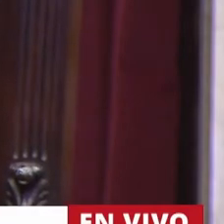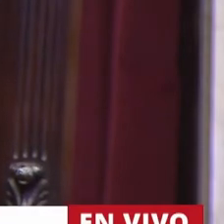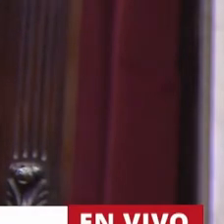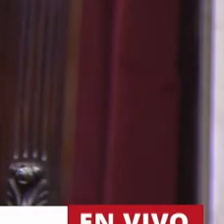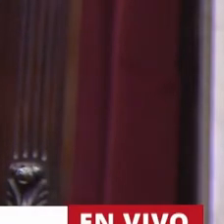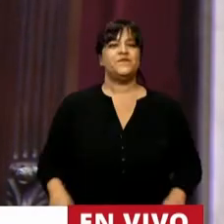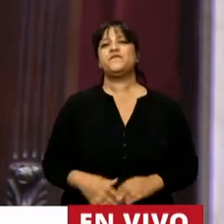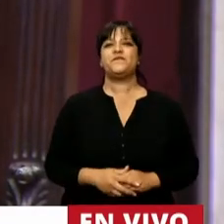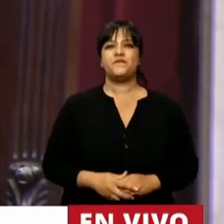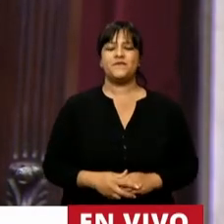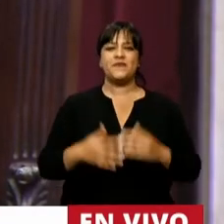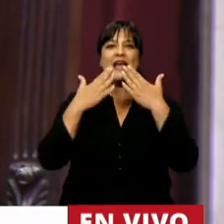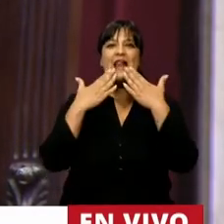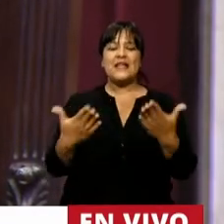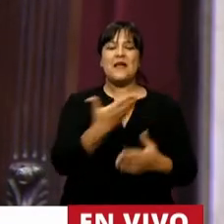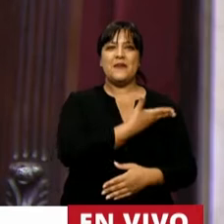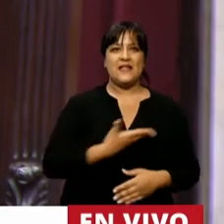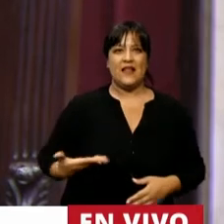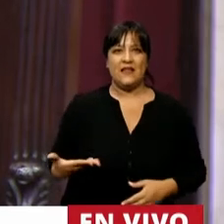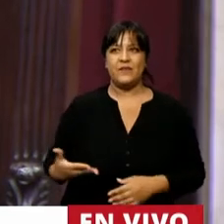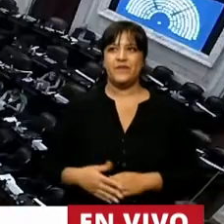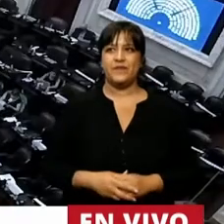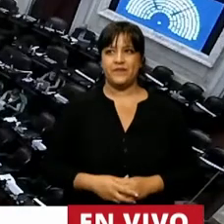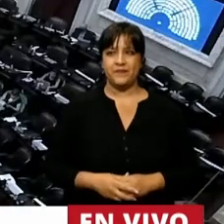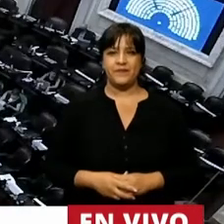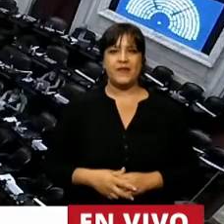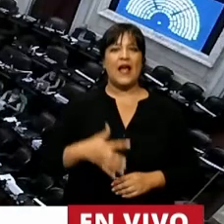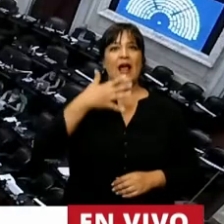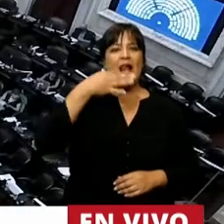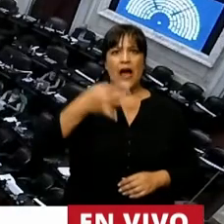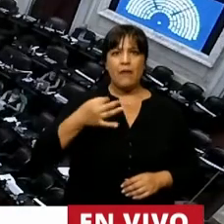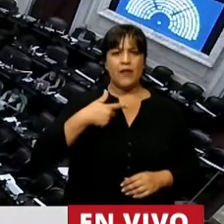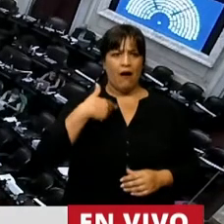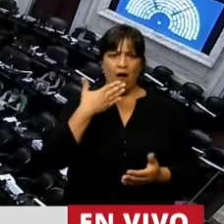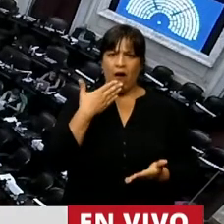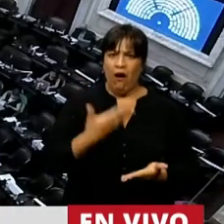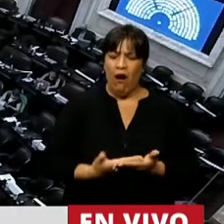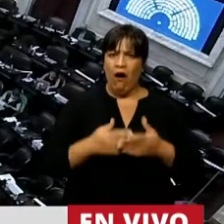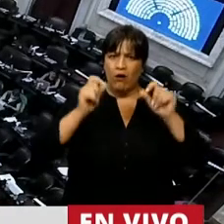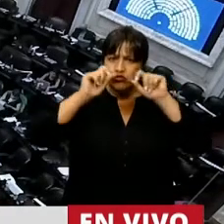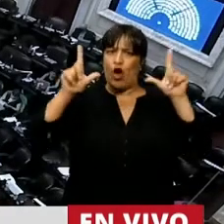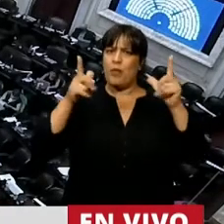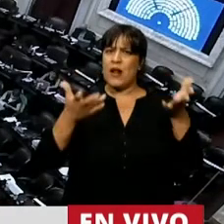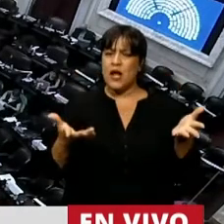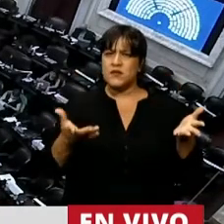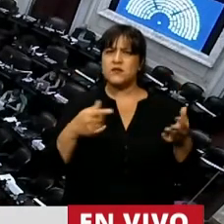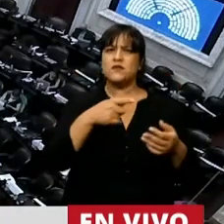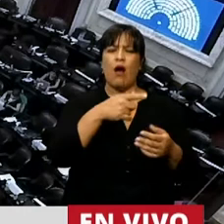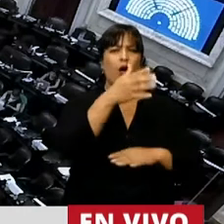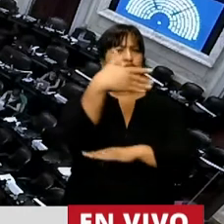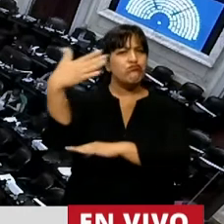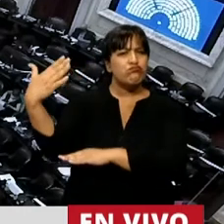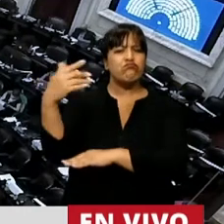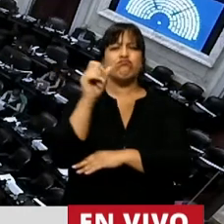gracias señor presidente la verdad que asombrado cuando escuchamos a los